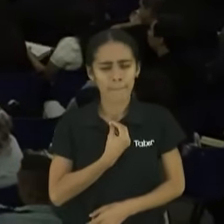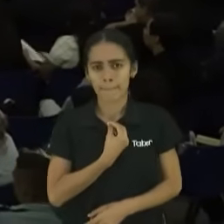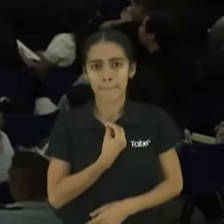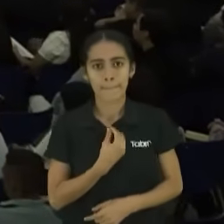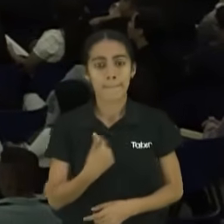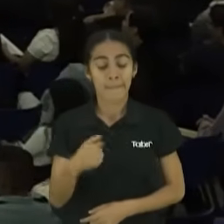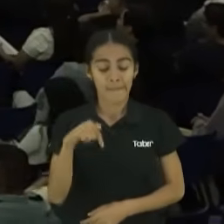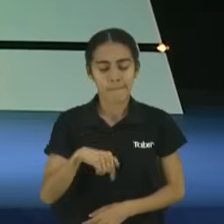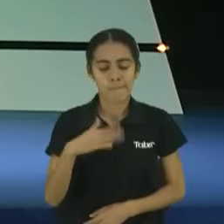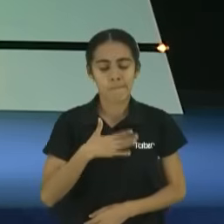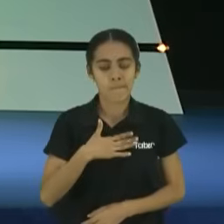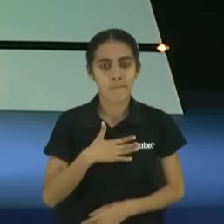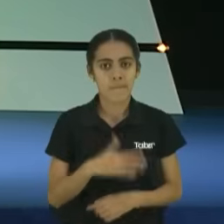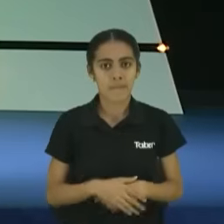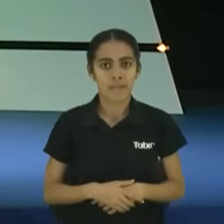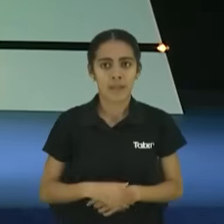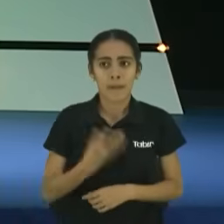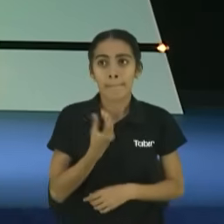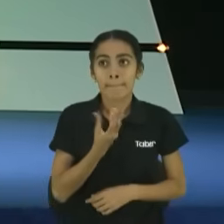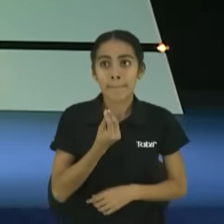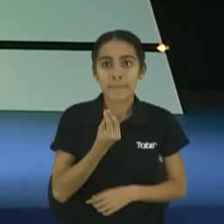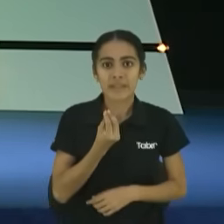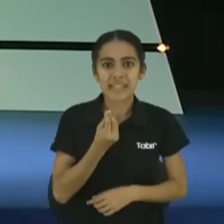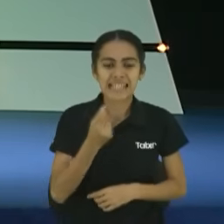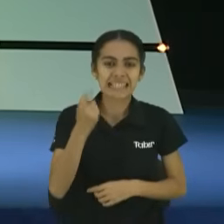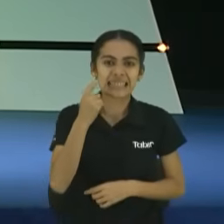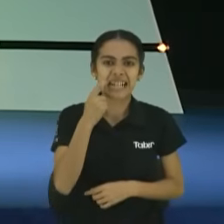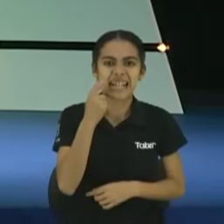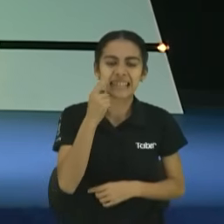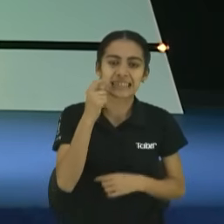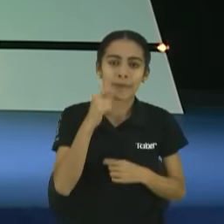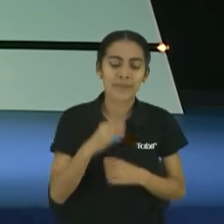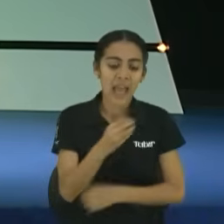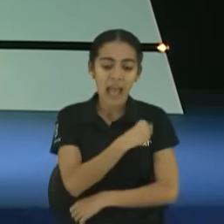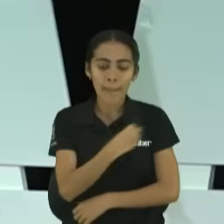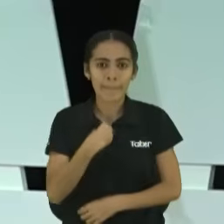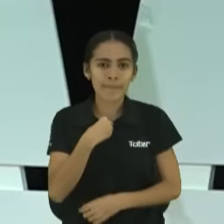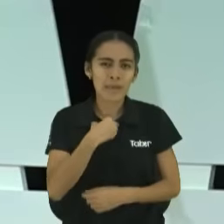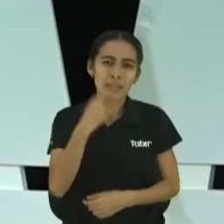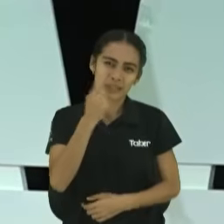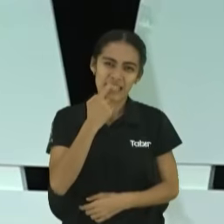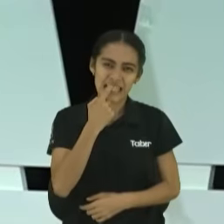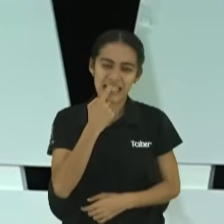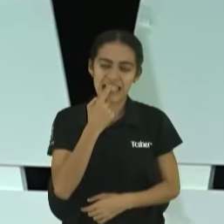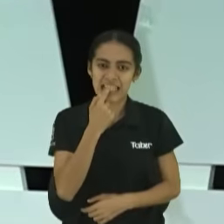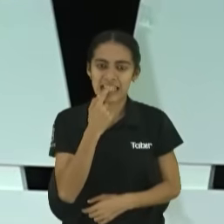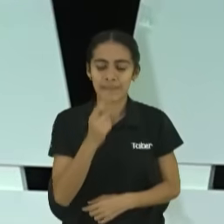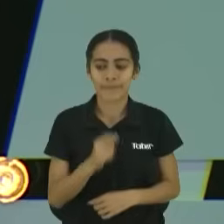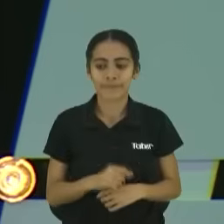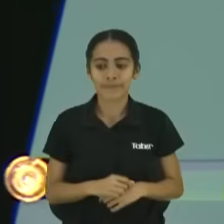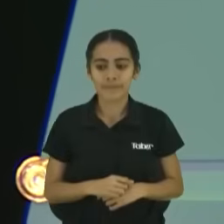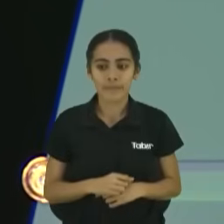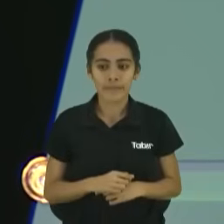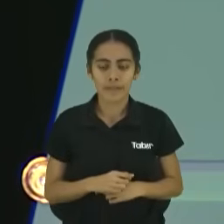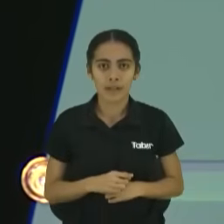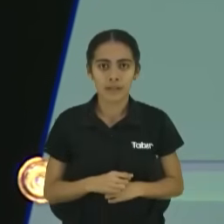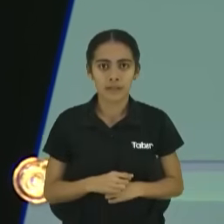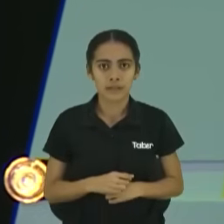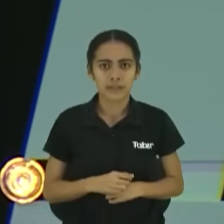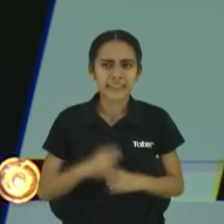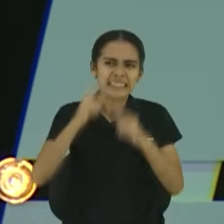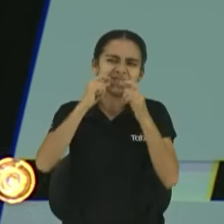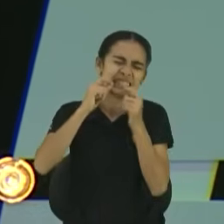miedo. Hoy le llaman odontólogo, antes le llamaban dentistas. ¿Cuántos fueron al dentista aquí alguna vez? Amén. Eran como herramientas de